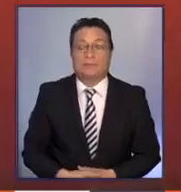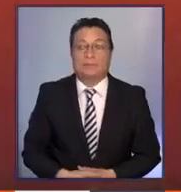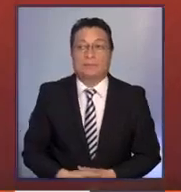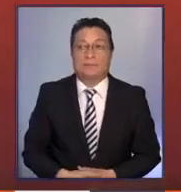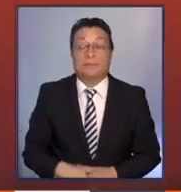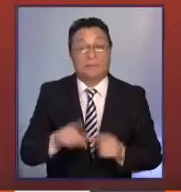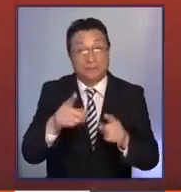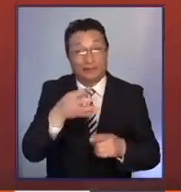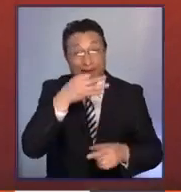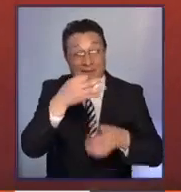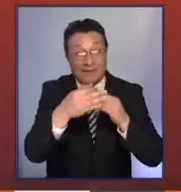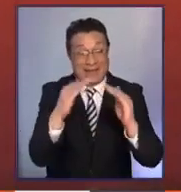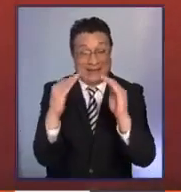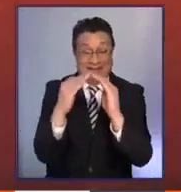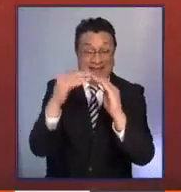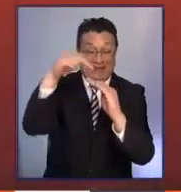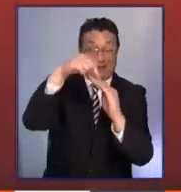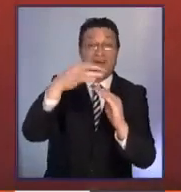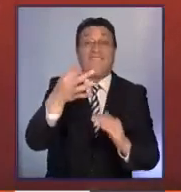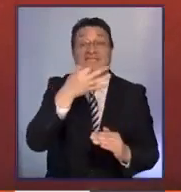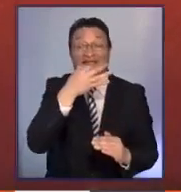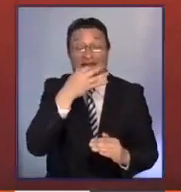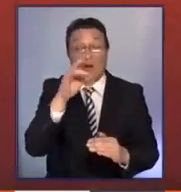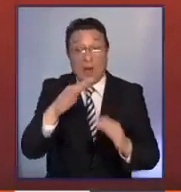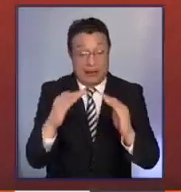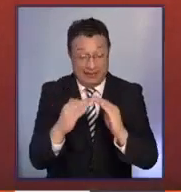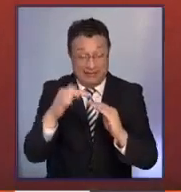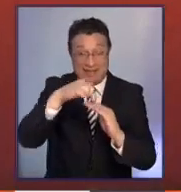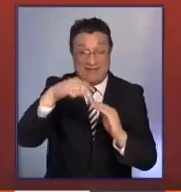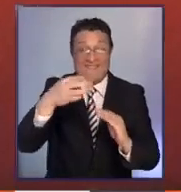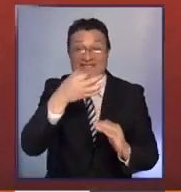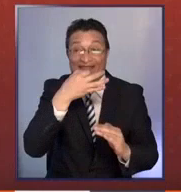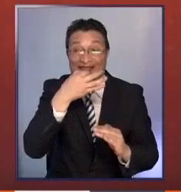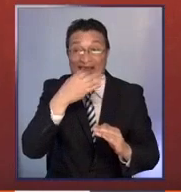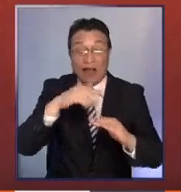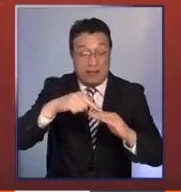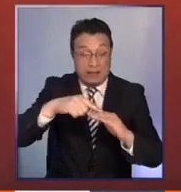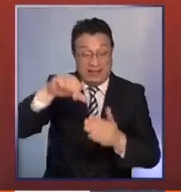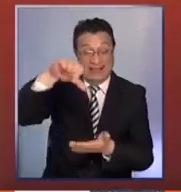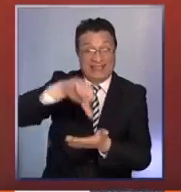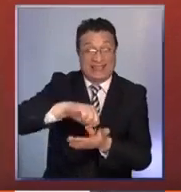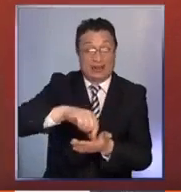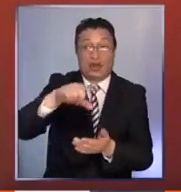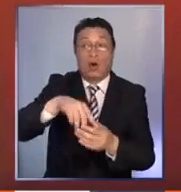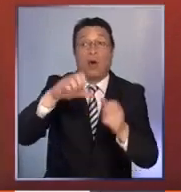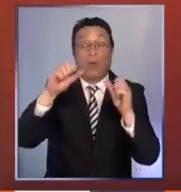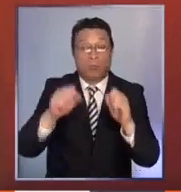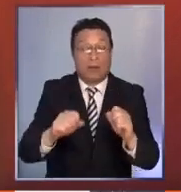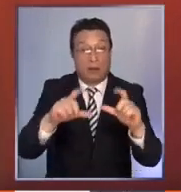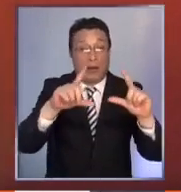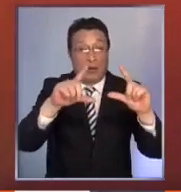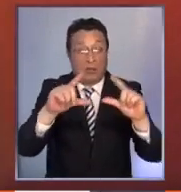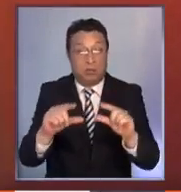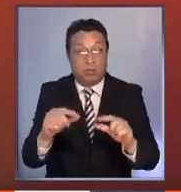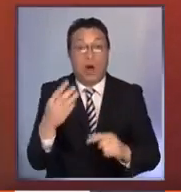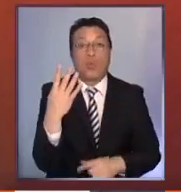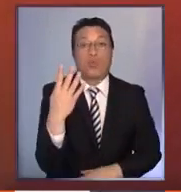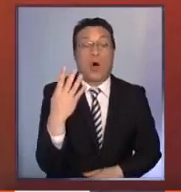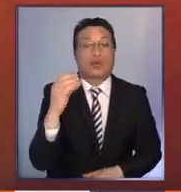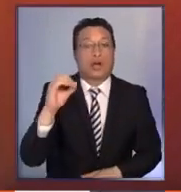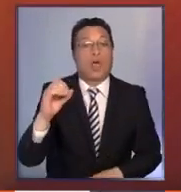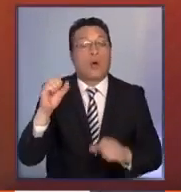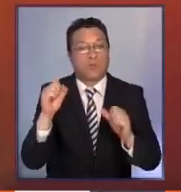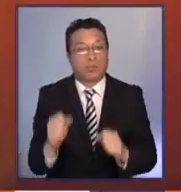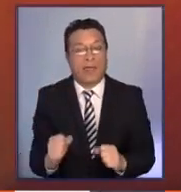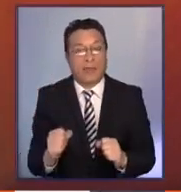¿Ha escuchado hablar de los techos verdes? Si cada edificio tuviera uno de ellos, la temperatura en el centro de la ciudad podría descender hasta 4 grados.